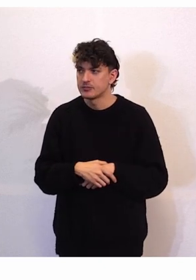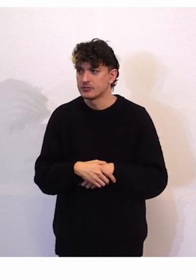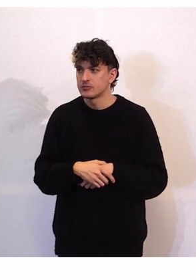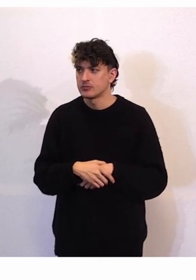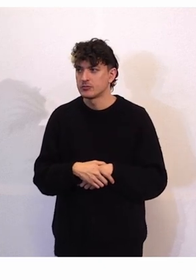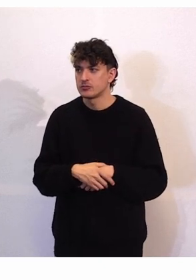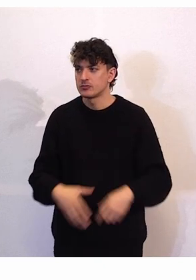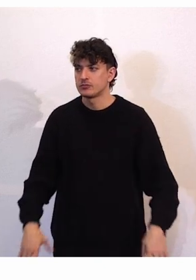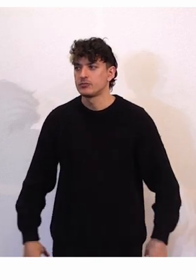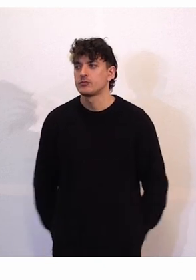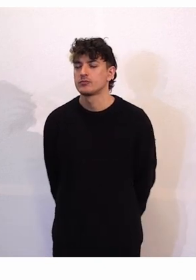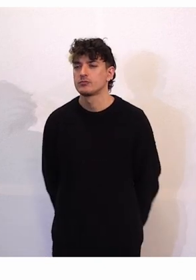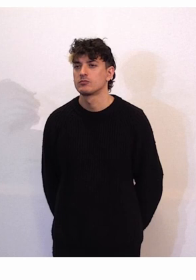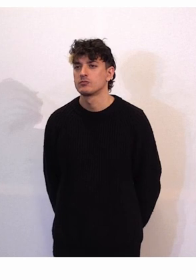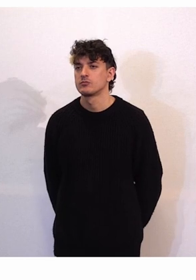otra.